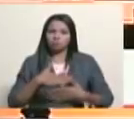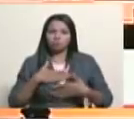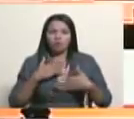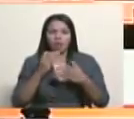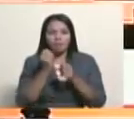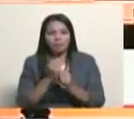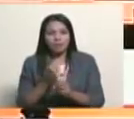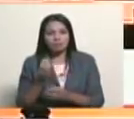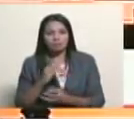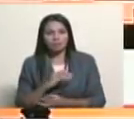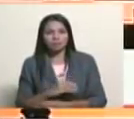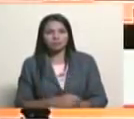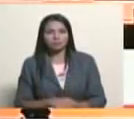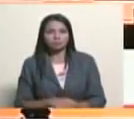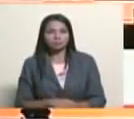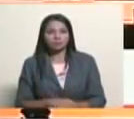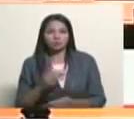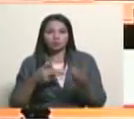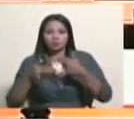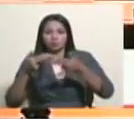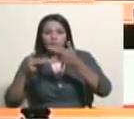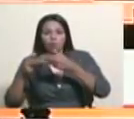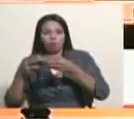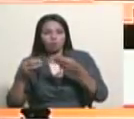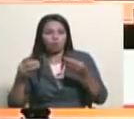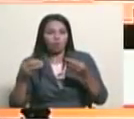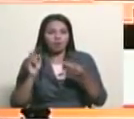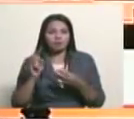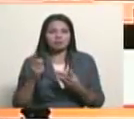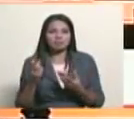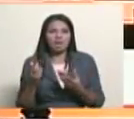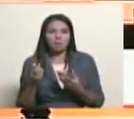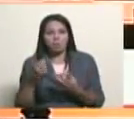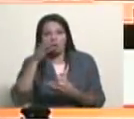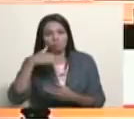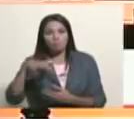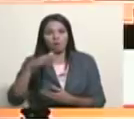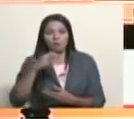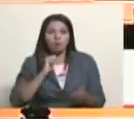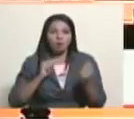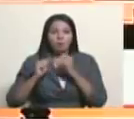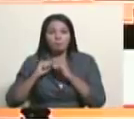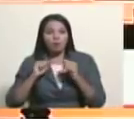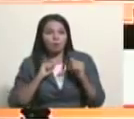esperanza, construirla, construirla. Los pueblos se mueven